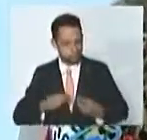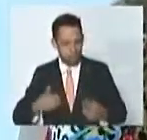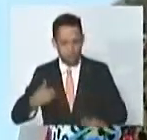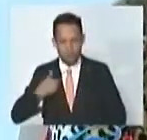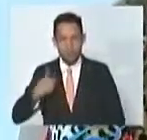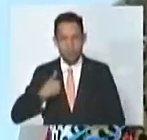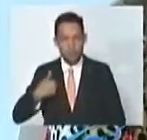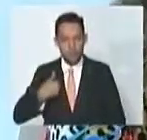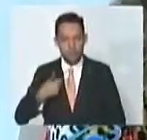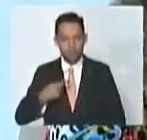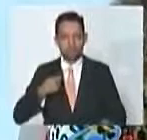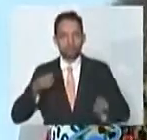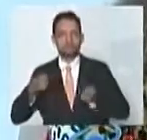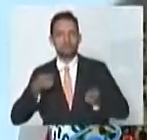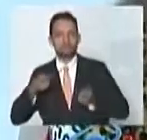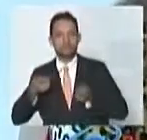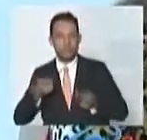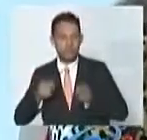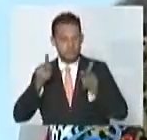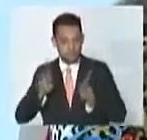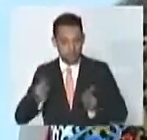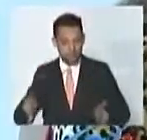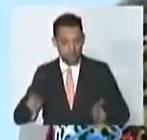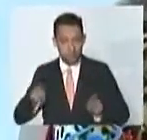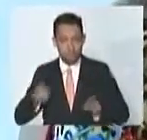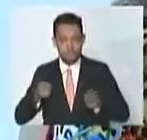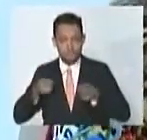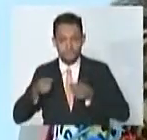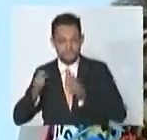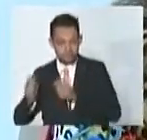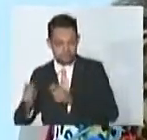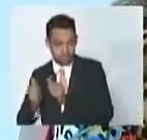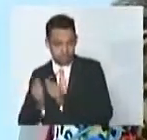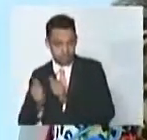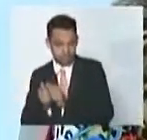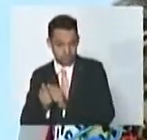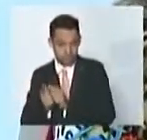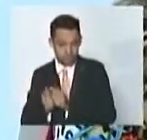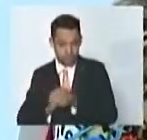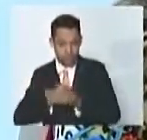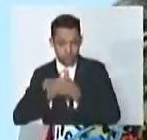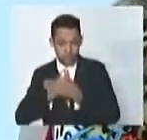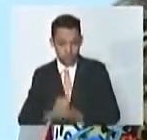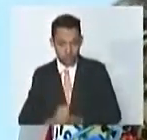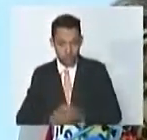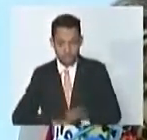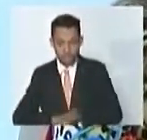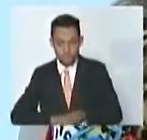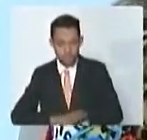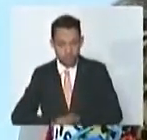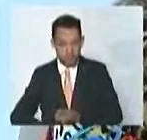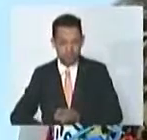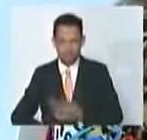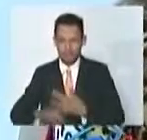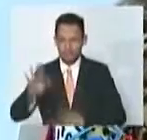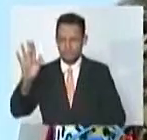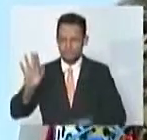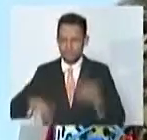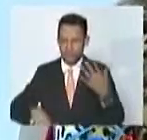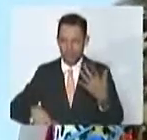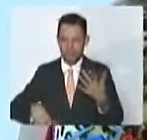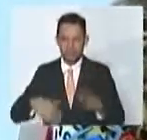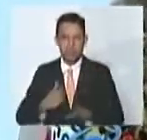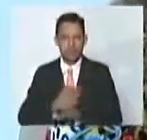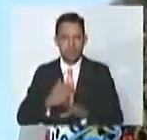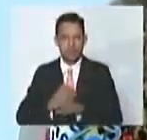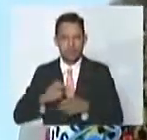muchachos no miden, o las personas que utilizan estos audífonos no miden como en sí el sonido que